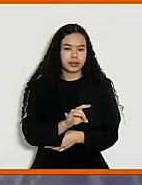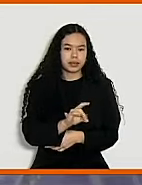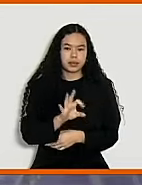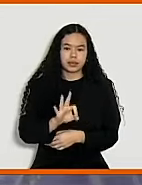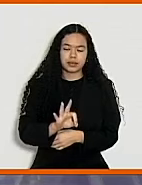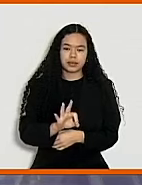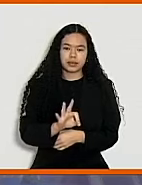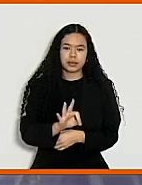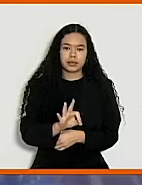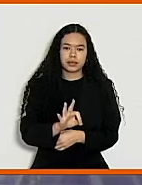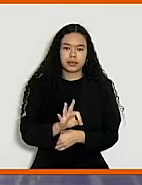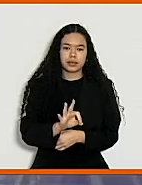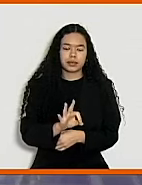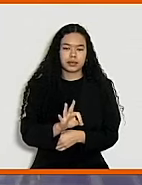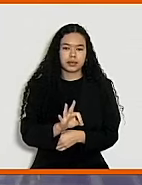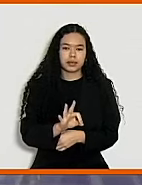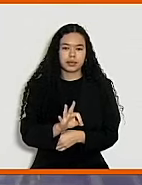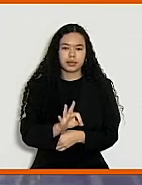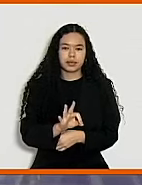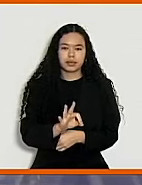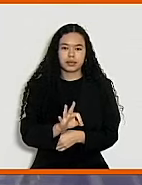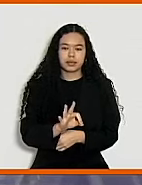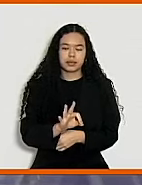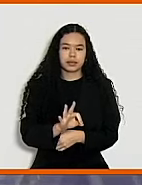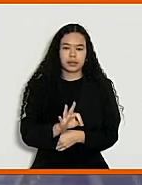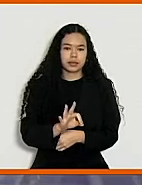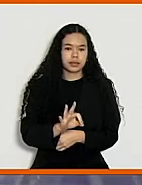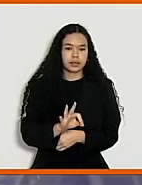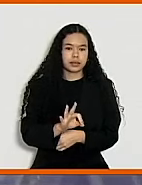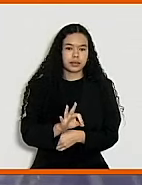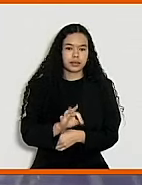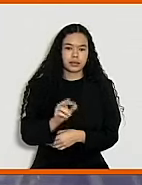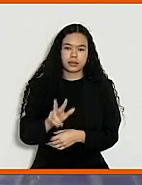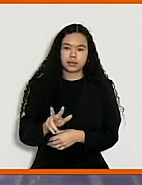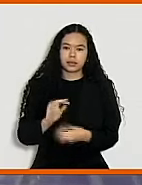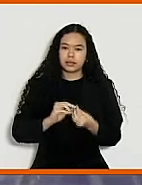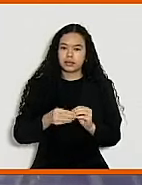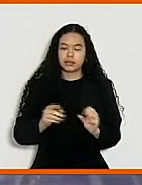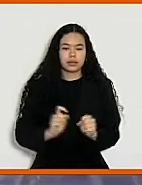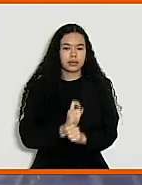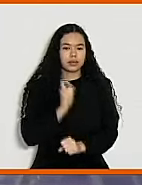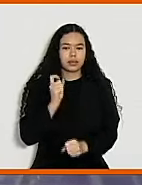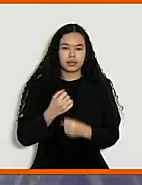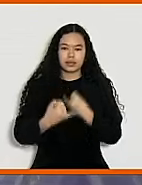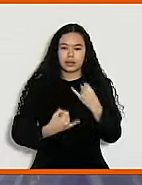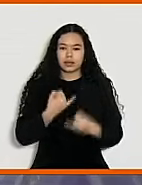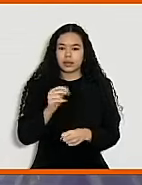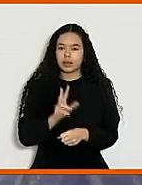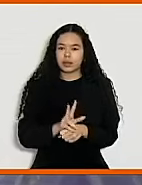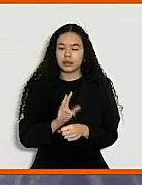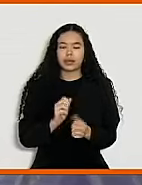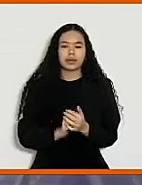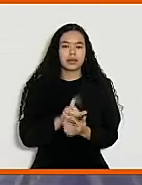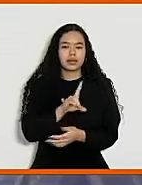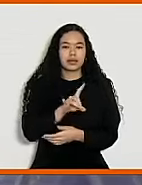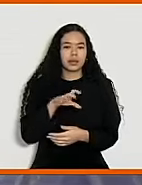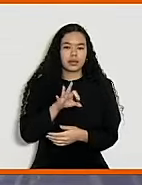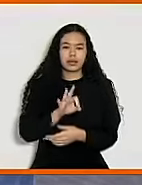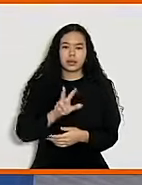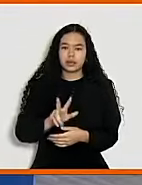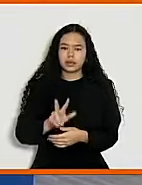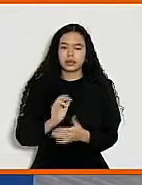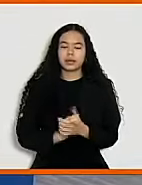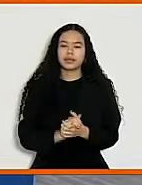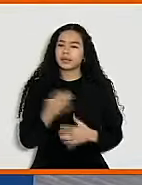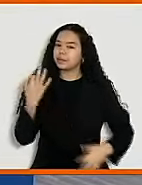9, tercer dígito afortunado y este es el 3. El número ganador para Juga 3 es el